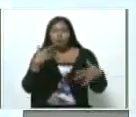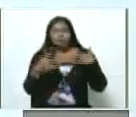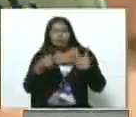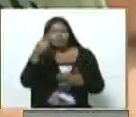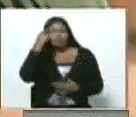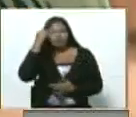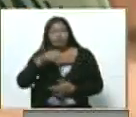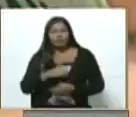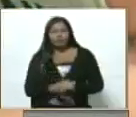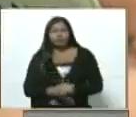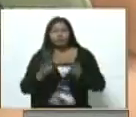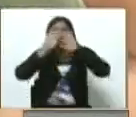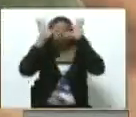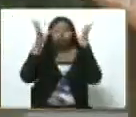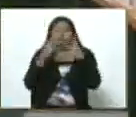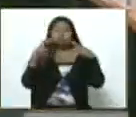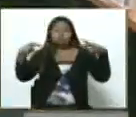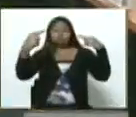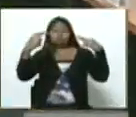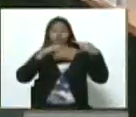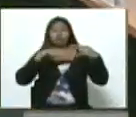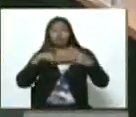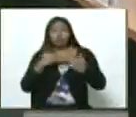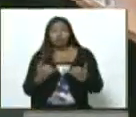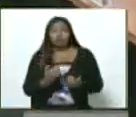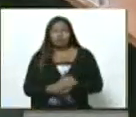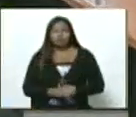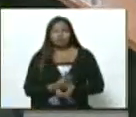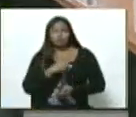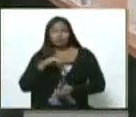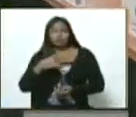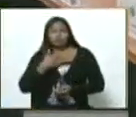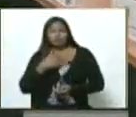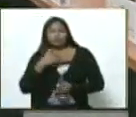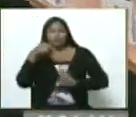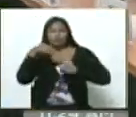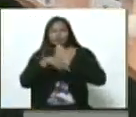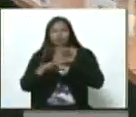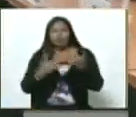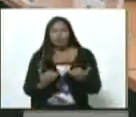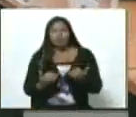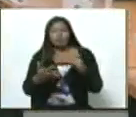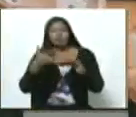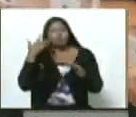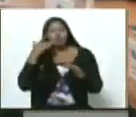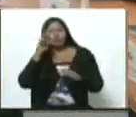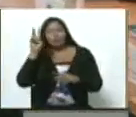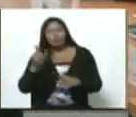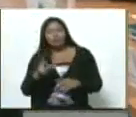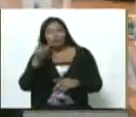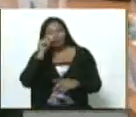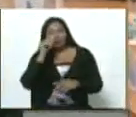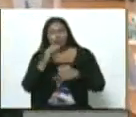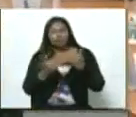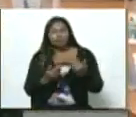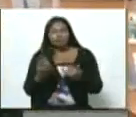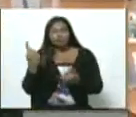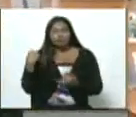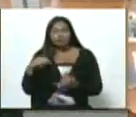de hoy, sino el mundo entero. Y nosotros debemos sentirnos profundamente orgullosos los venezolanos de